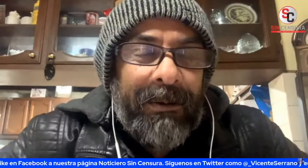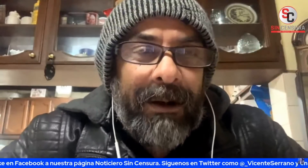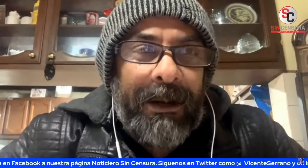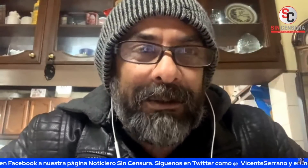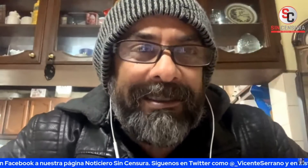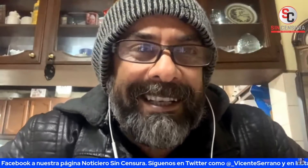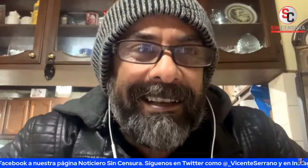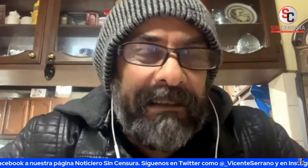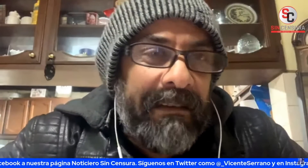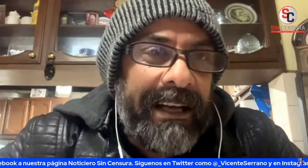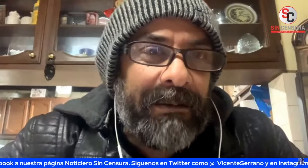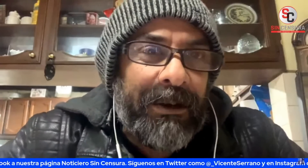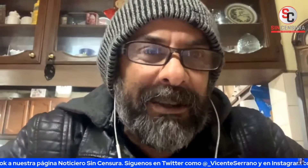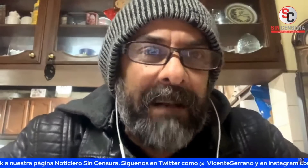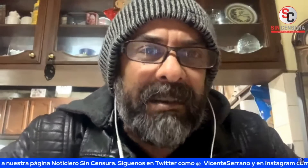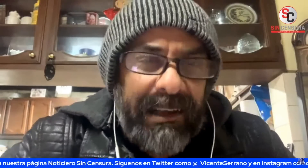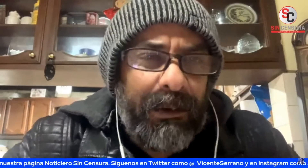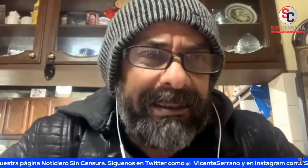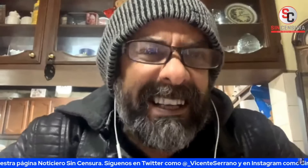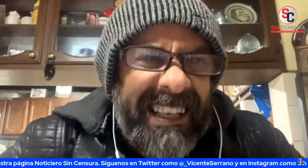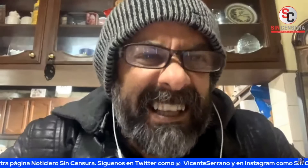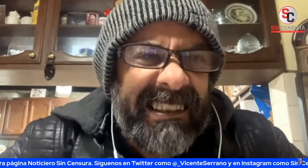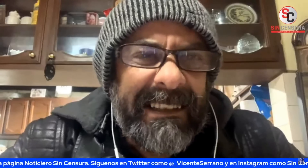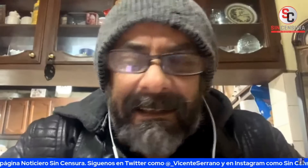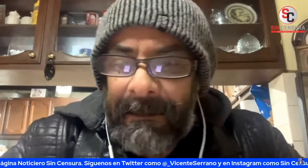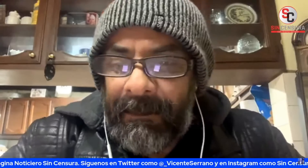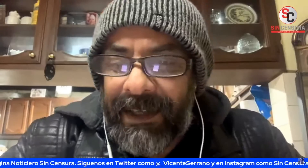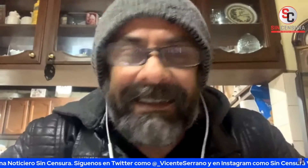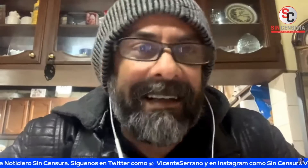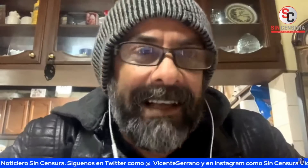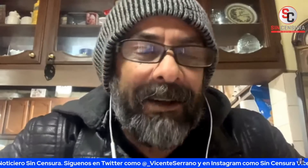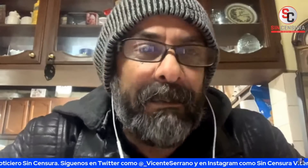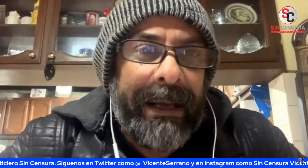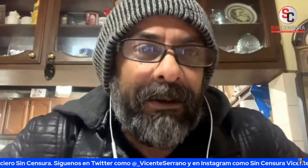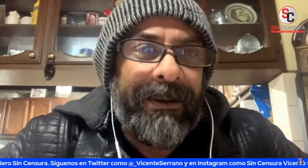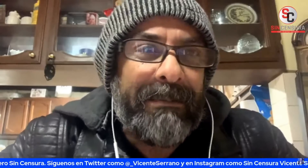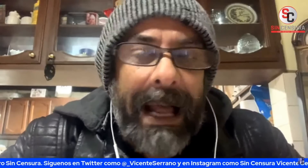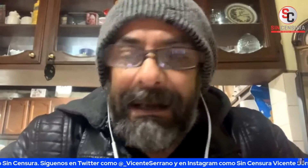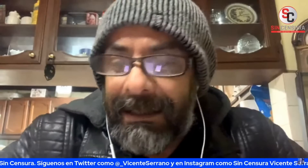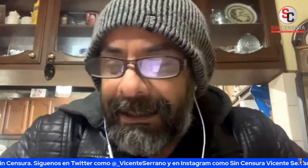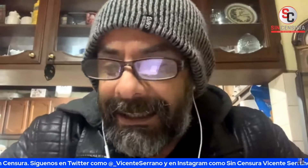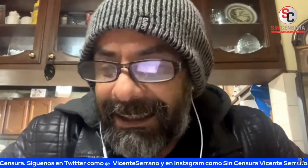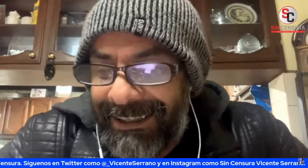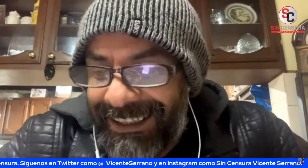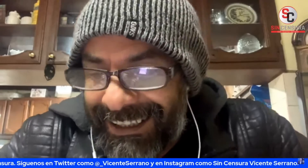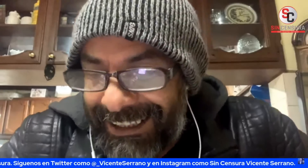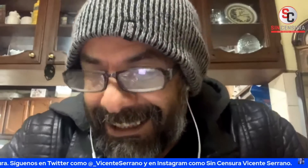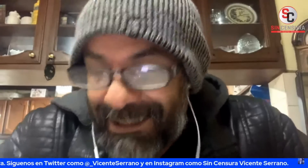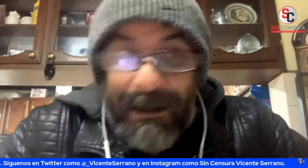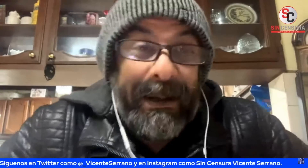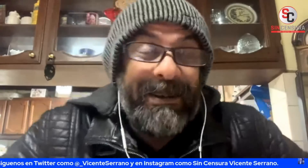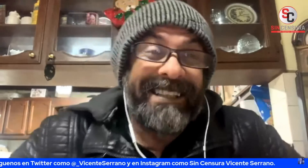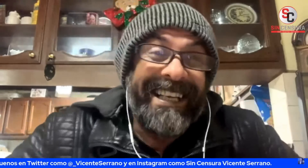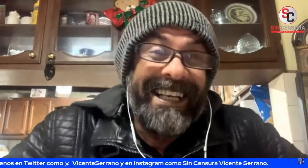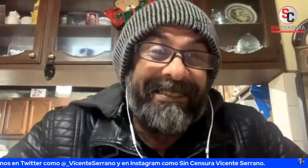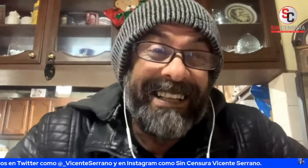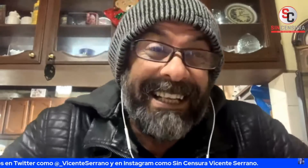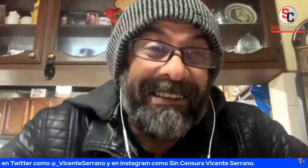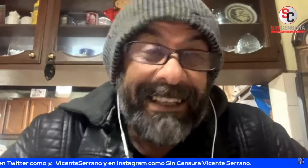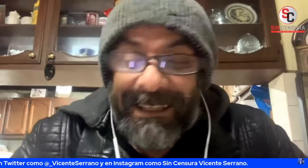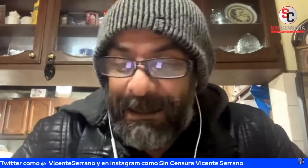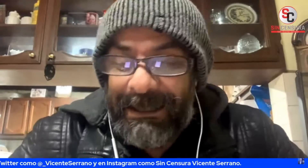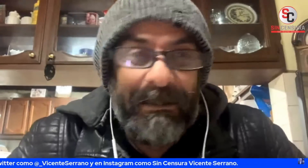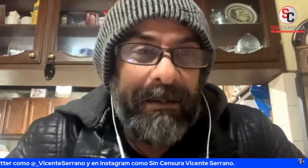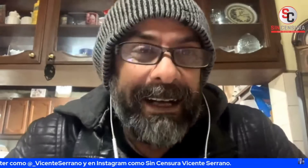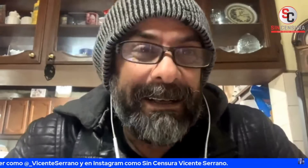desgraciado. Me bajó a 4 estrellas y feria cuando yo tenía mis 5 estrellitas. Desgraciado perro del mal. Pero una chinga, de